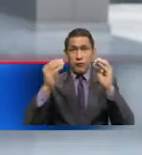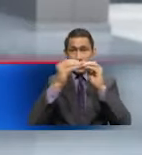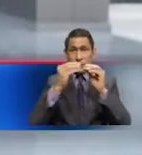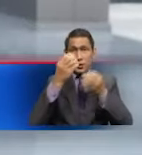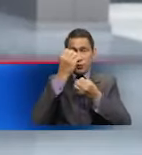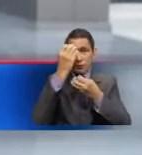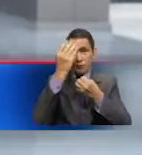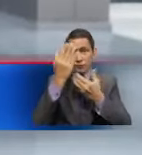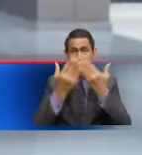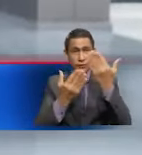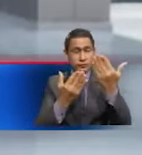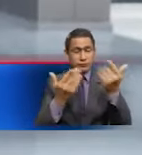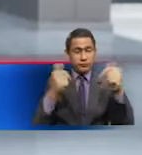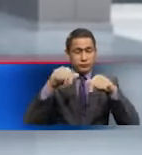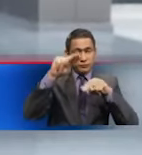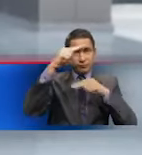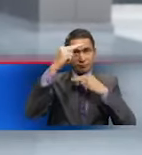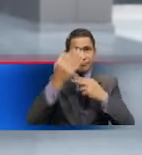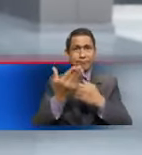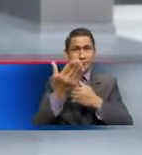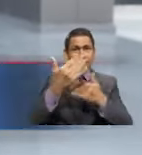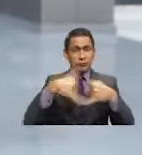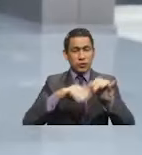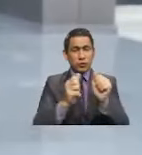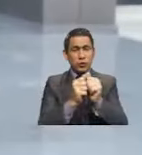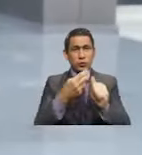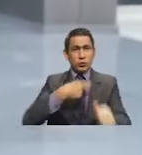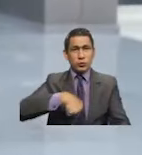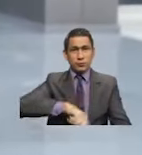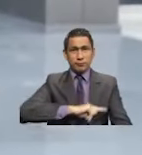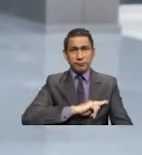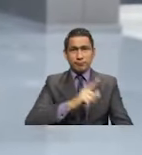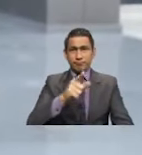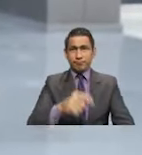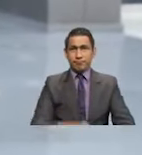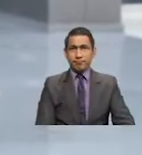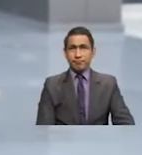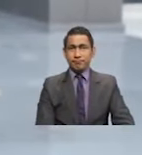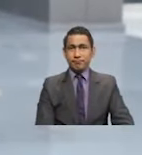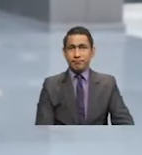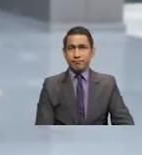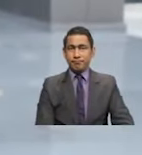minutos nada más en esta emisión del noticiero. Manténgase en nuestra sintonía.